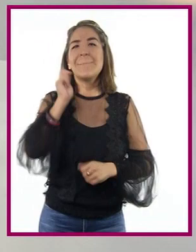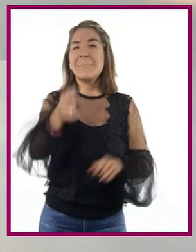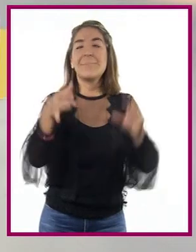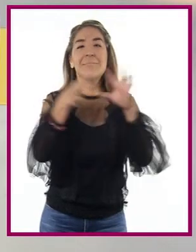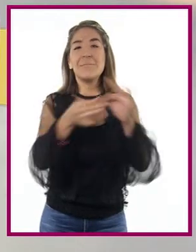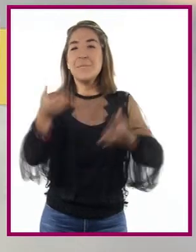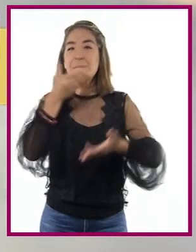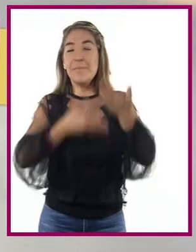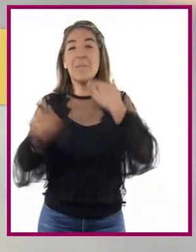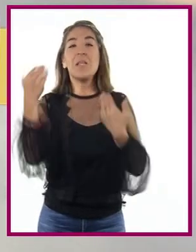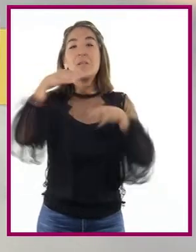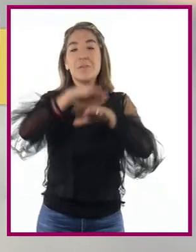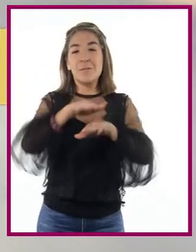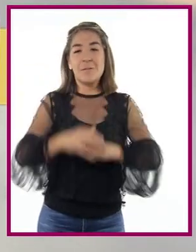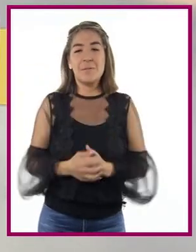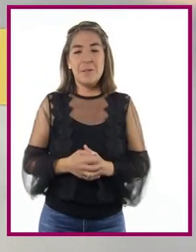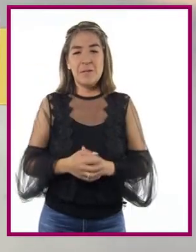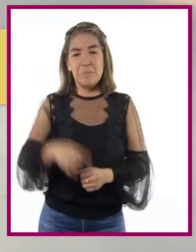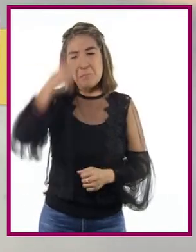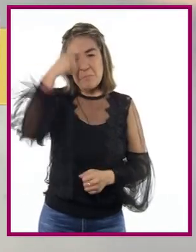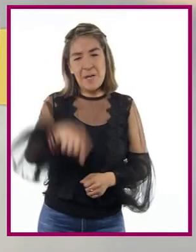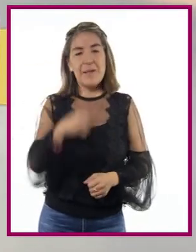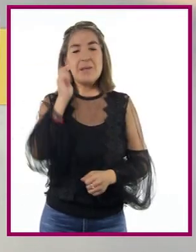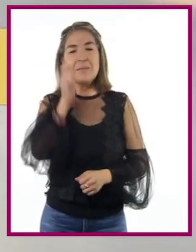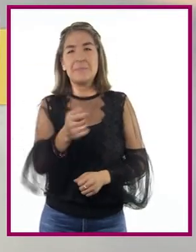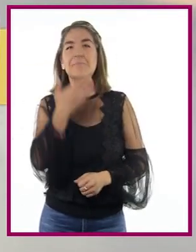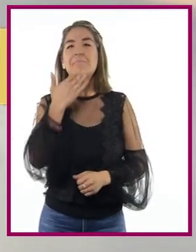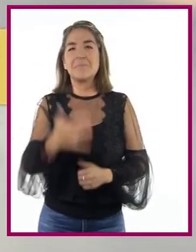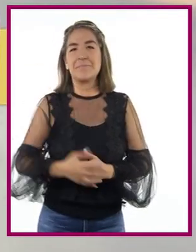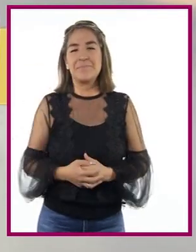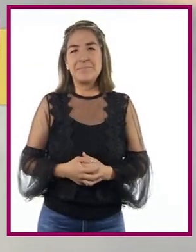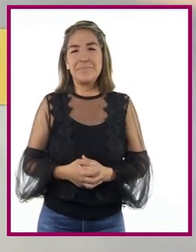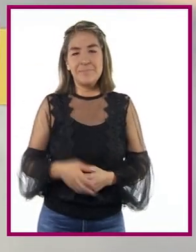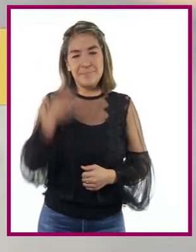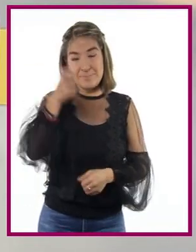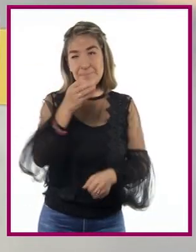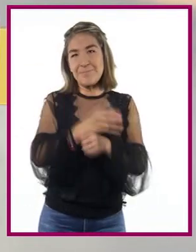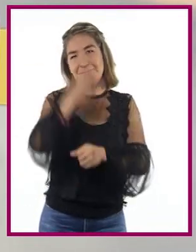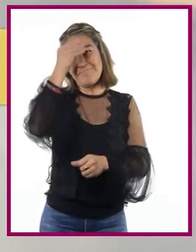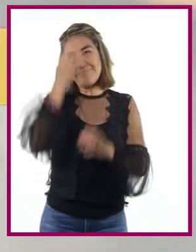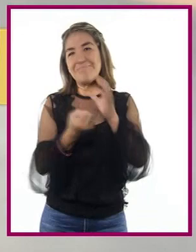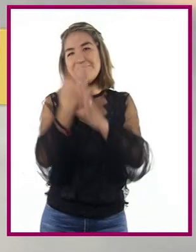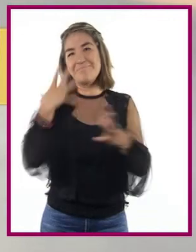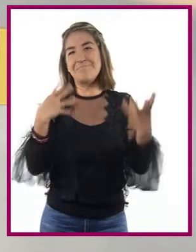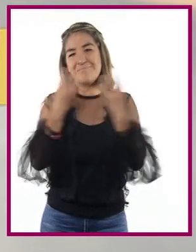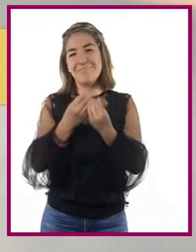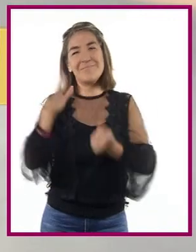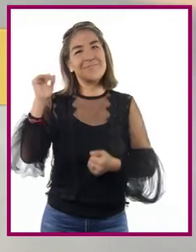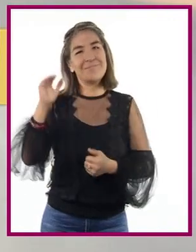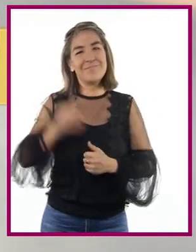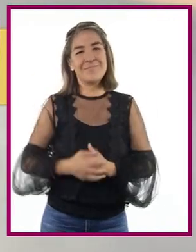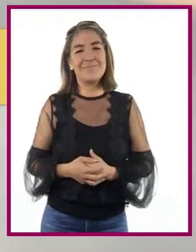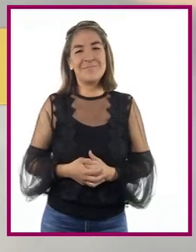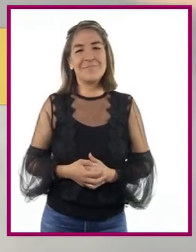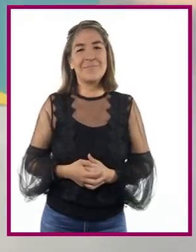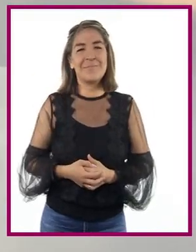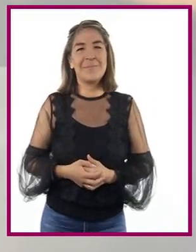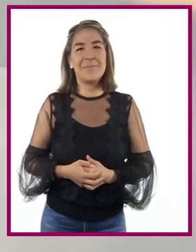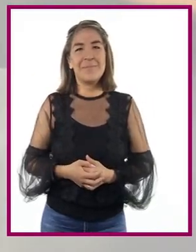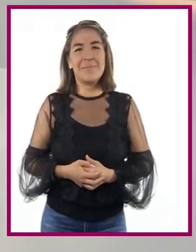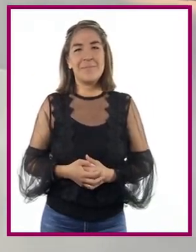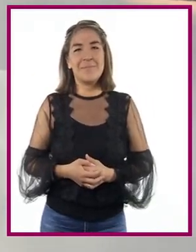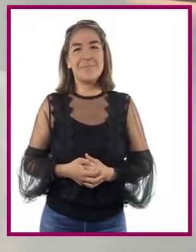hemos compartido sobre para que quede mejor. Hemos aprendido algo nuevo juntos. ¡Hasta la